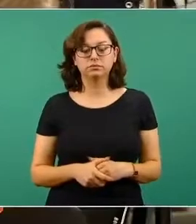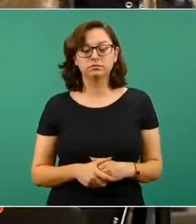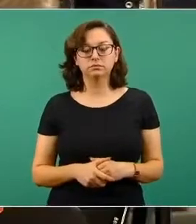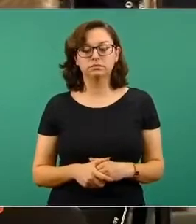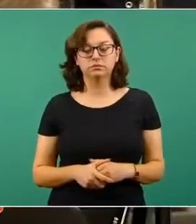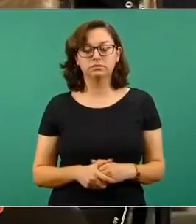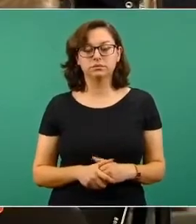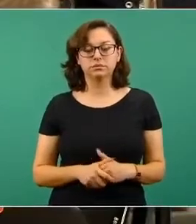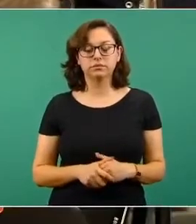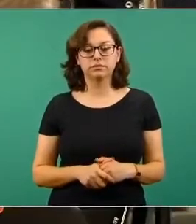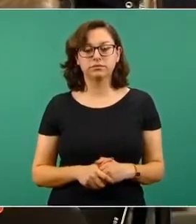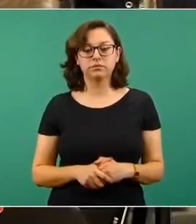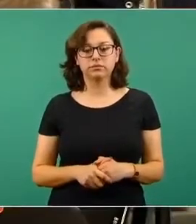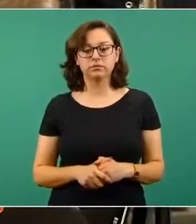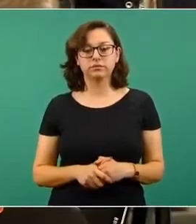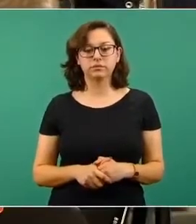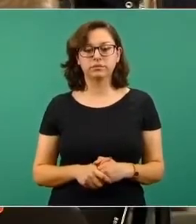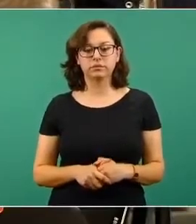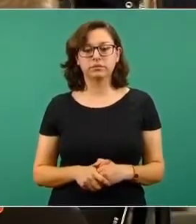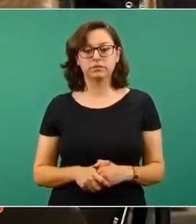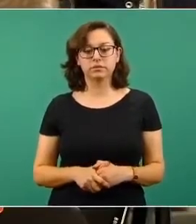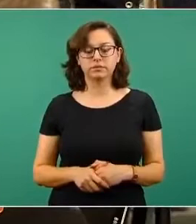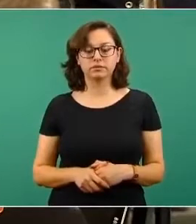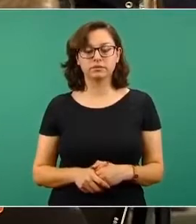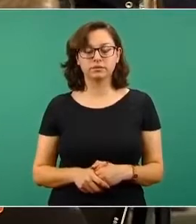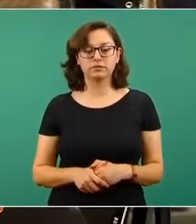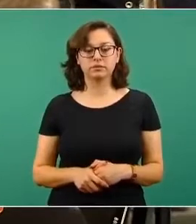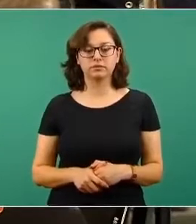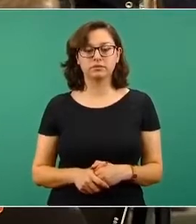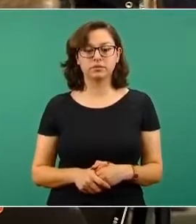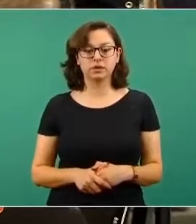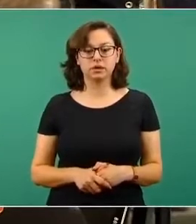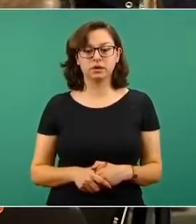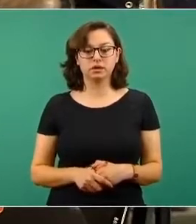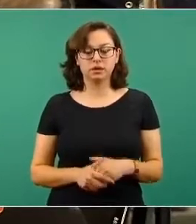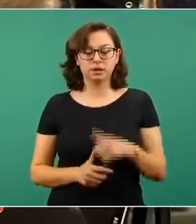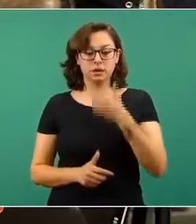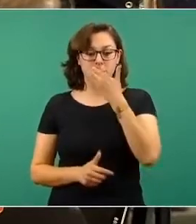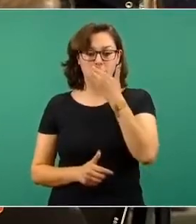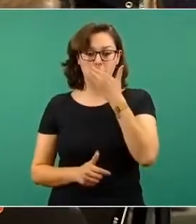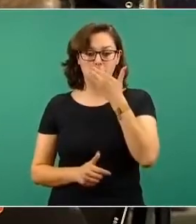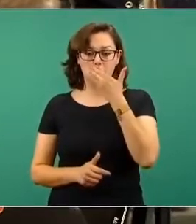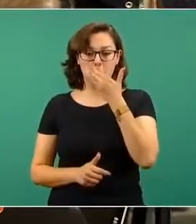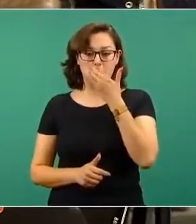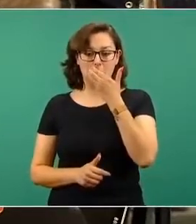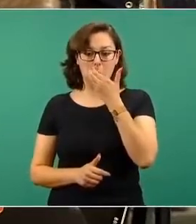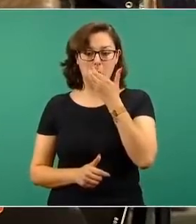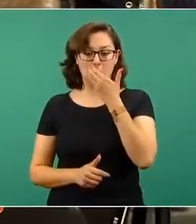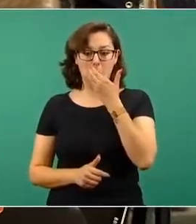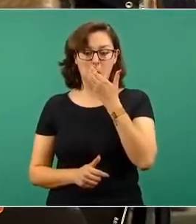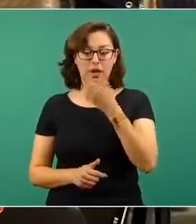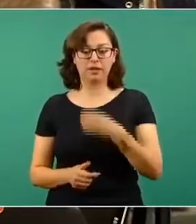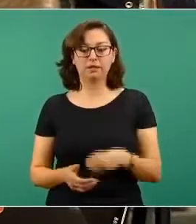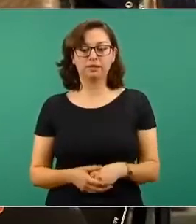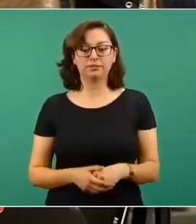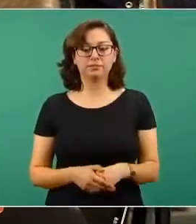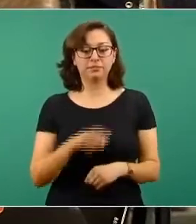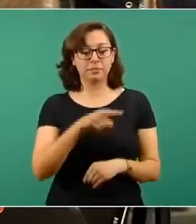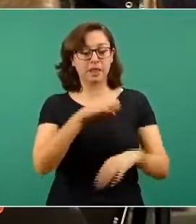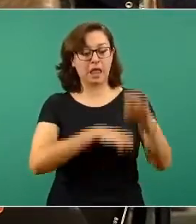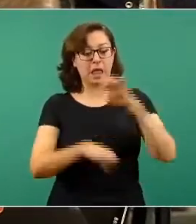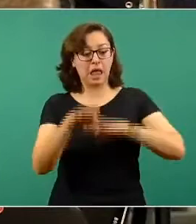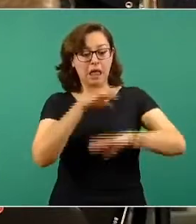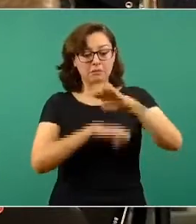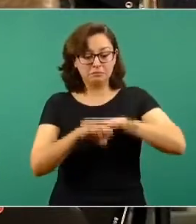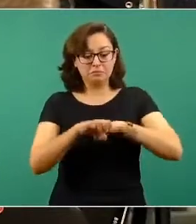¿se puede sancionar a una empresa que use vacunas falsas o